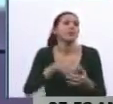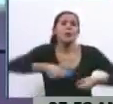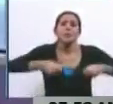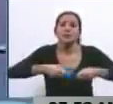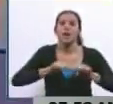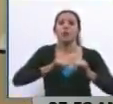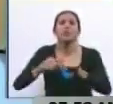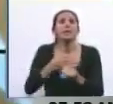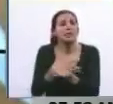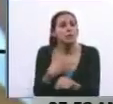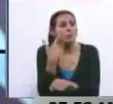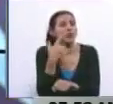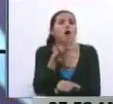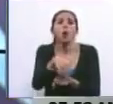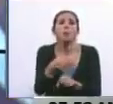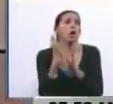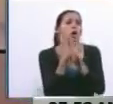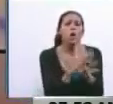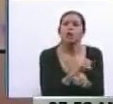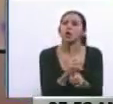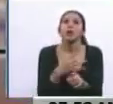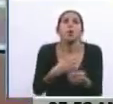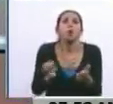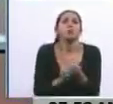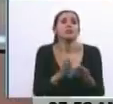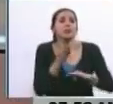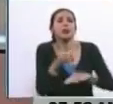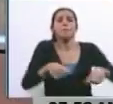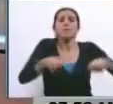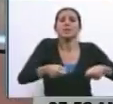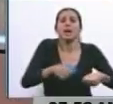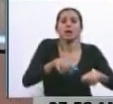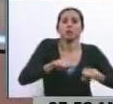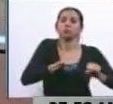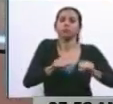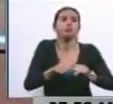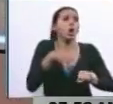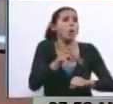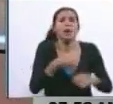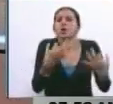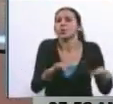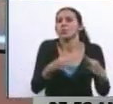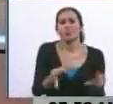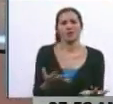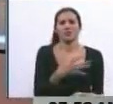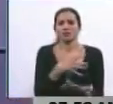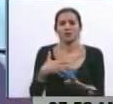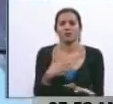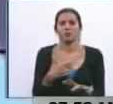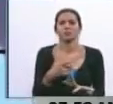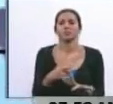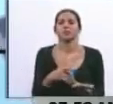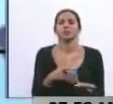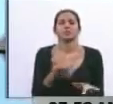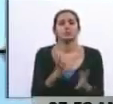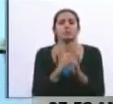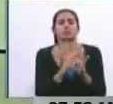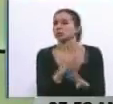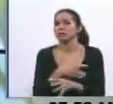anaqueles, volver a salir y no ver las colas que en puntos localizados se están realizando todavía, lamentablemente.